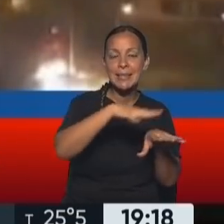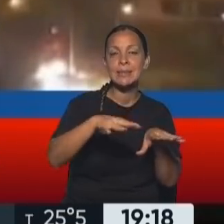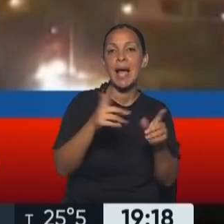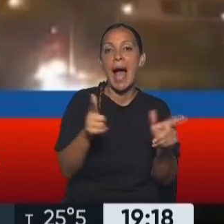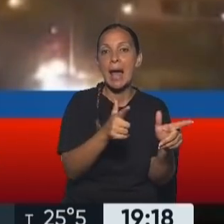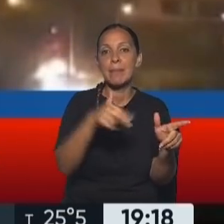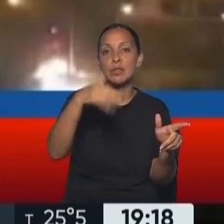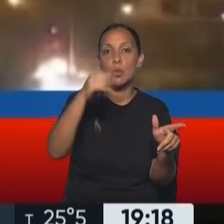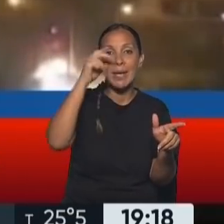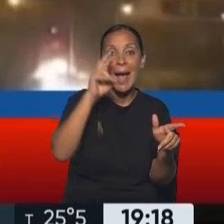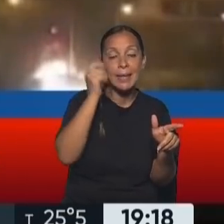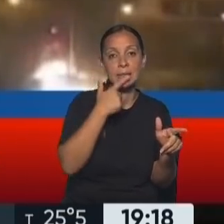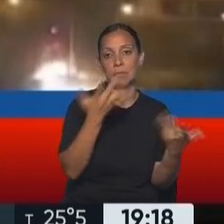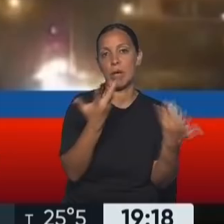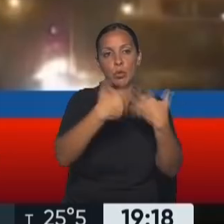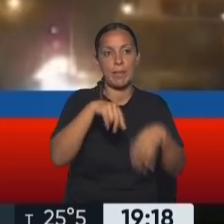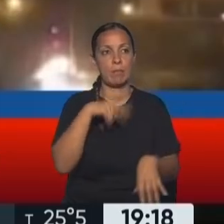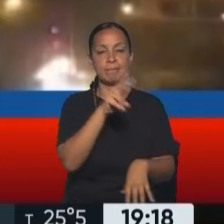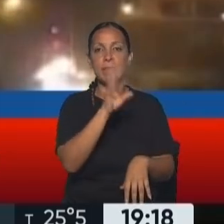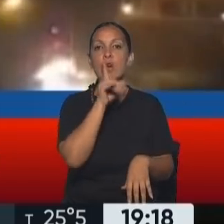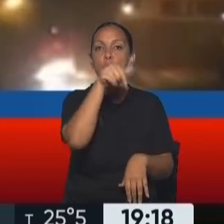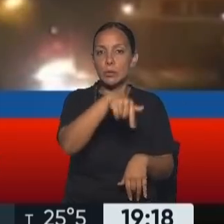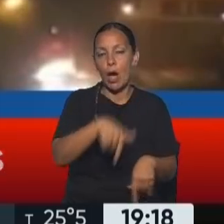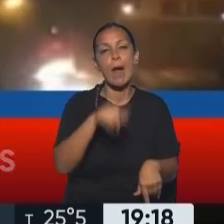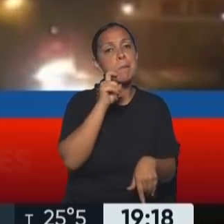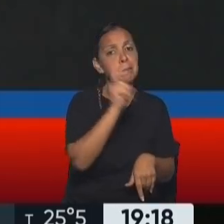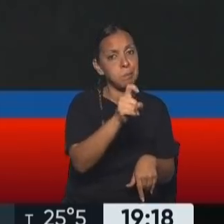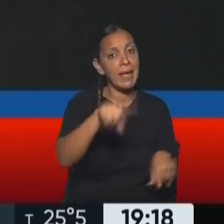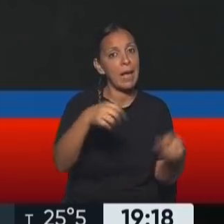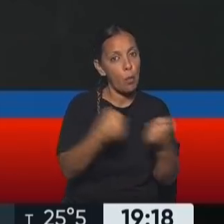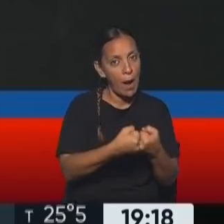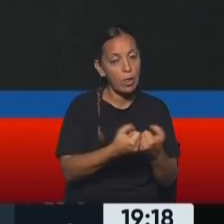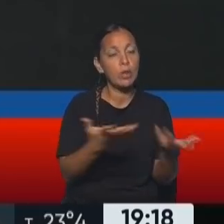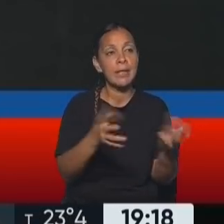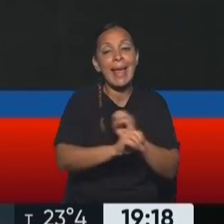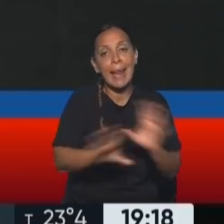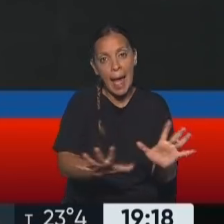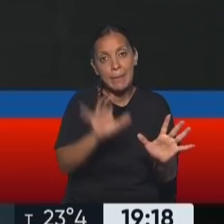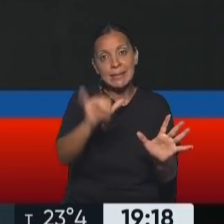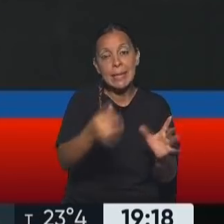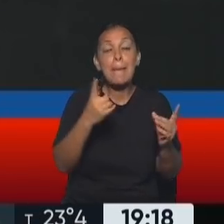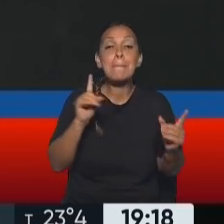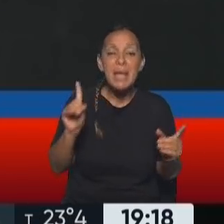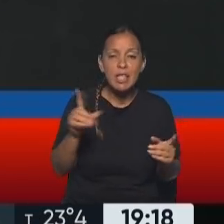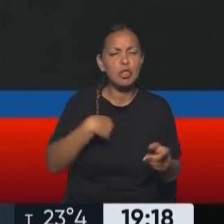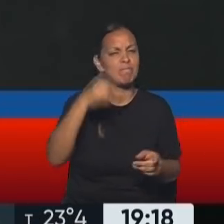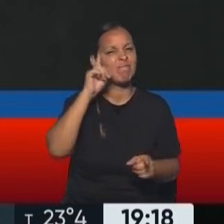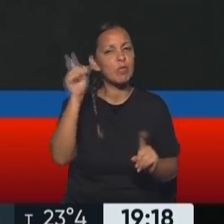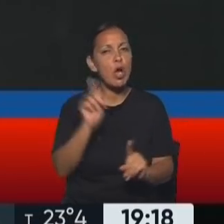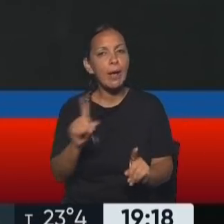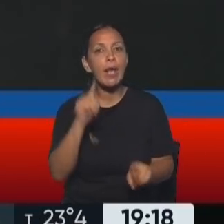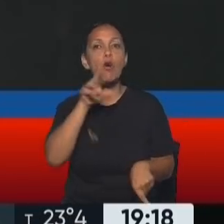Bueno, Rusia está violando todo eso, o sea, no deja de ser grave, por supuesto, pero yo no creo que Rusia haya tenido